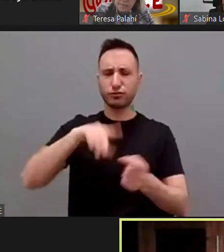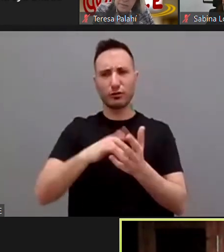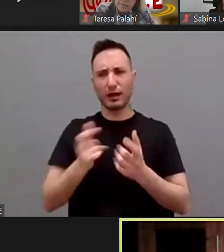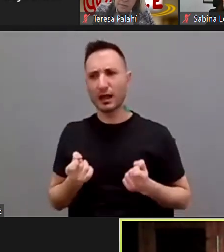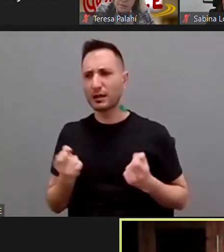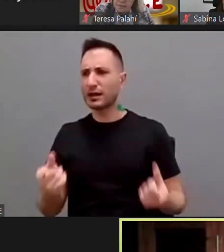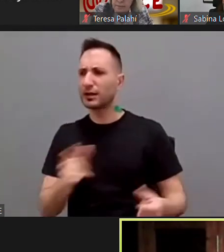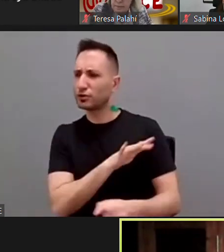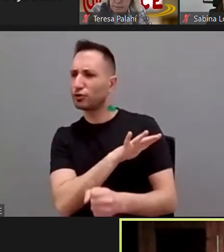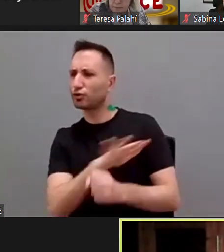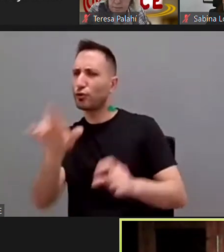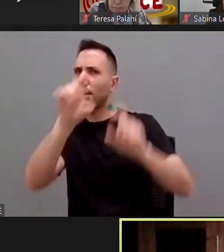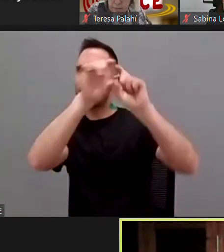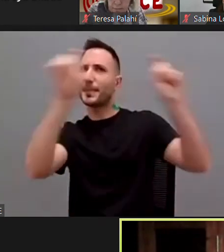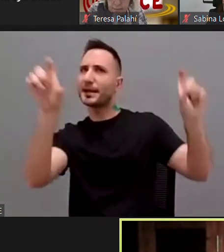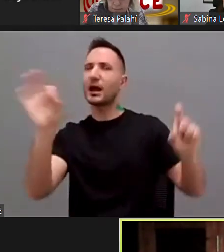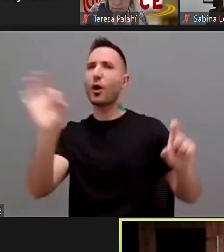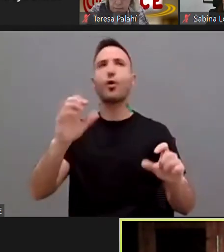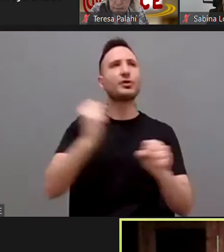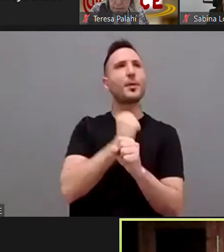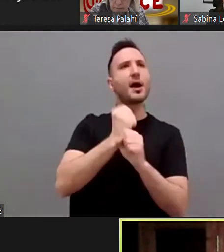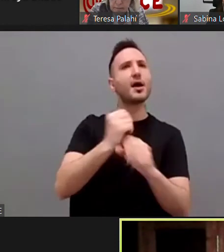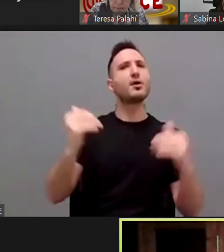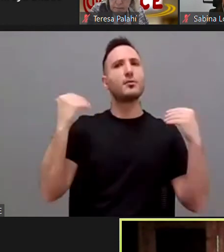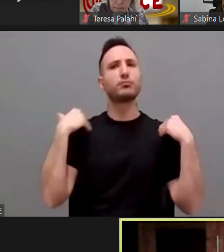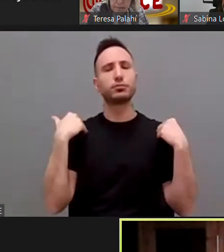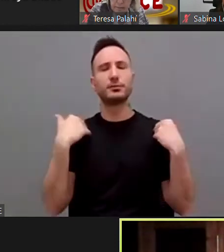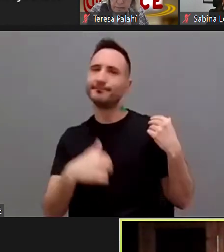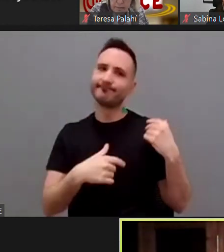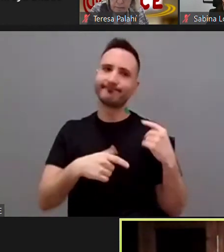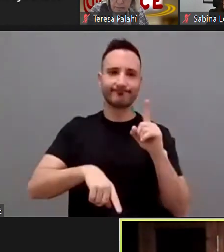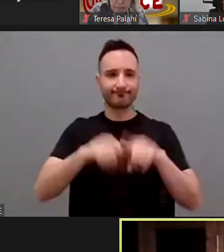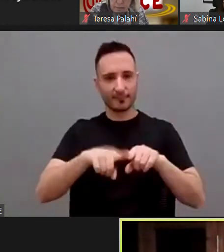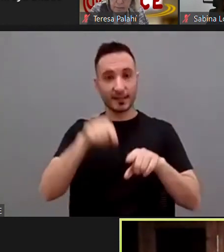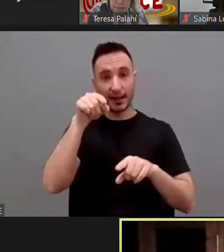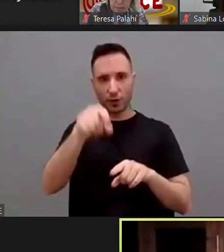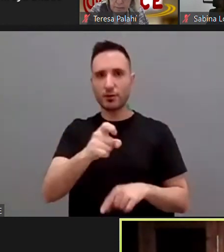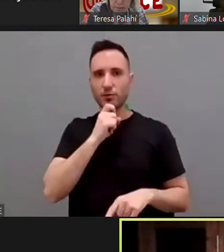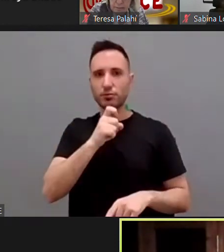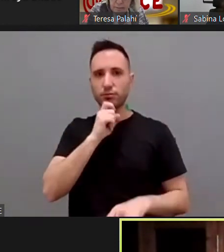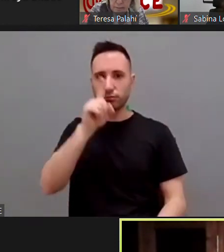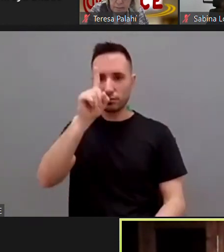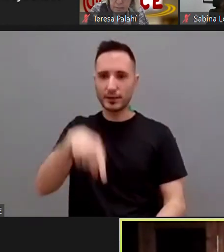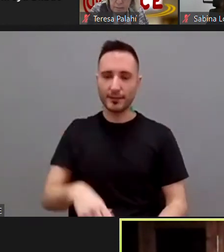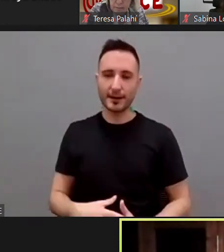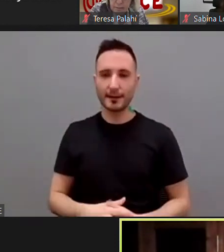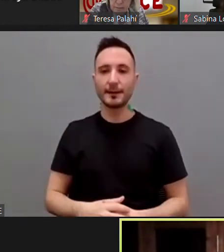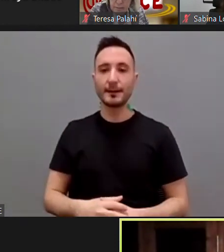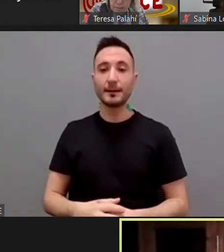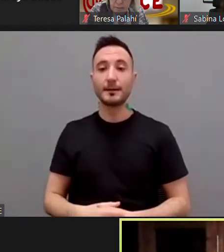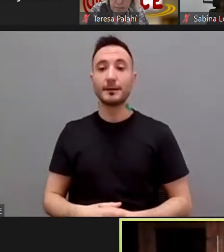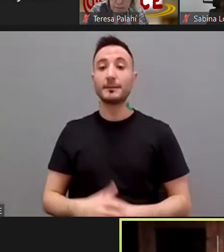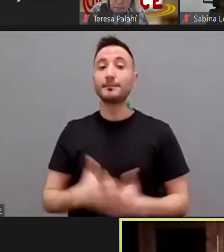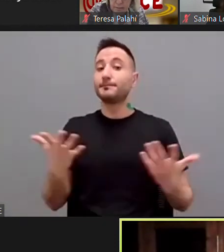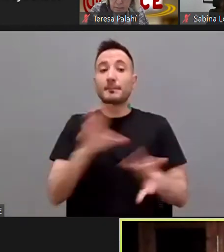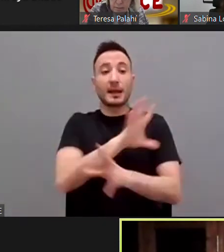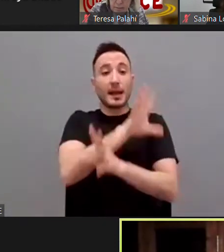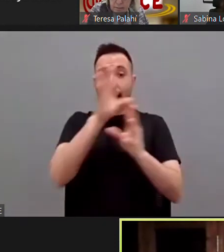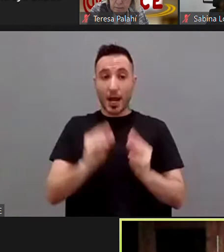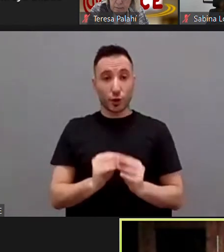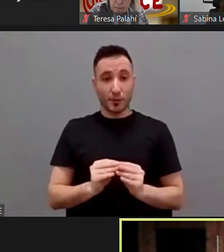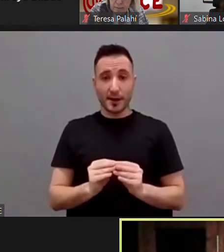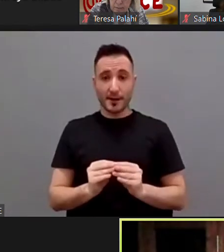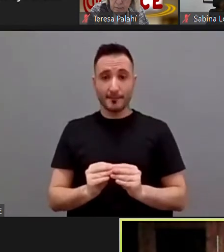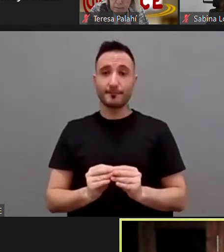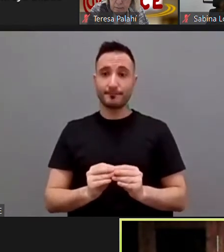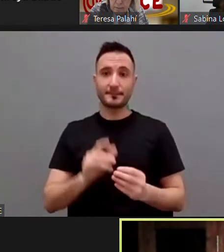que asumir el trabajador o no, o si son privativos de la casa o del lugar donde se realicen. En definitiva, bueno, estamos